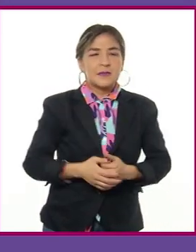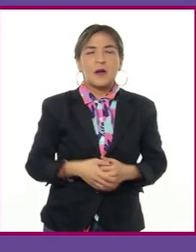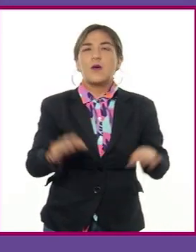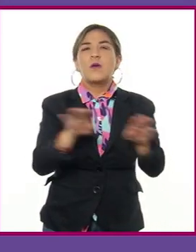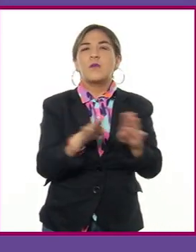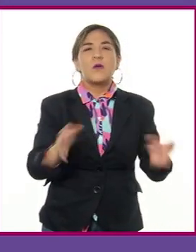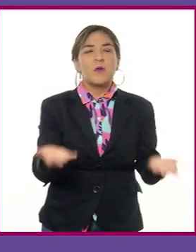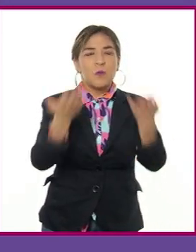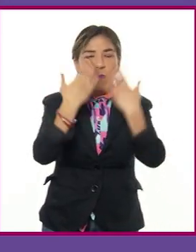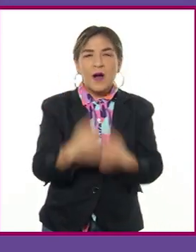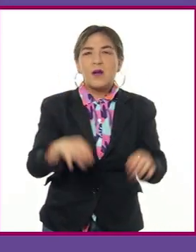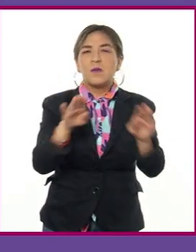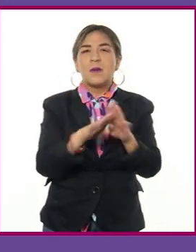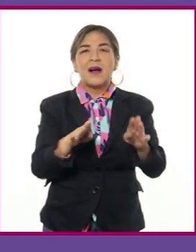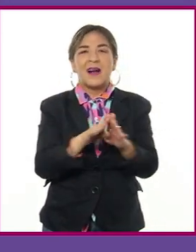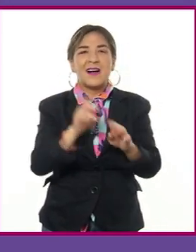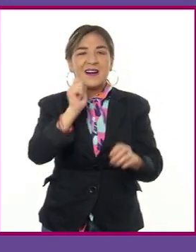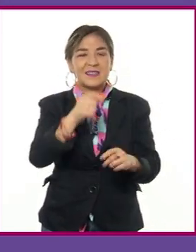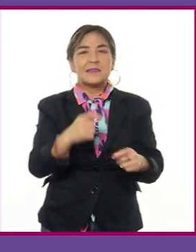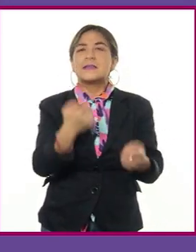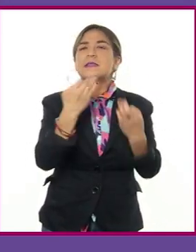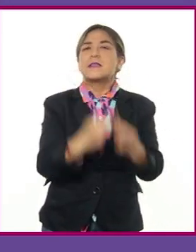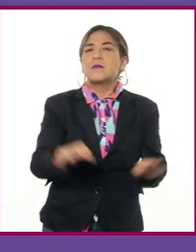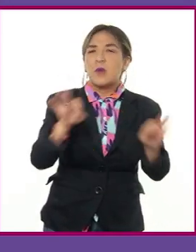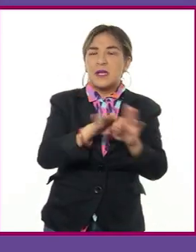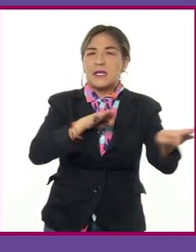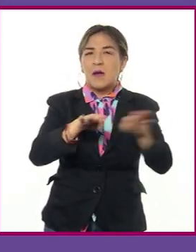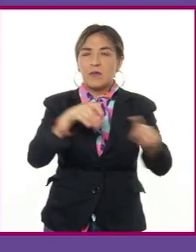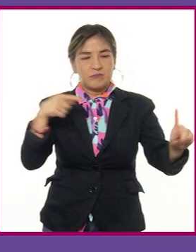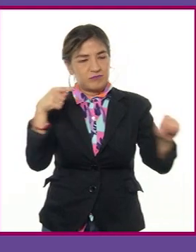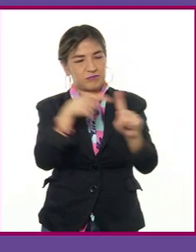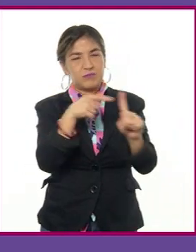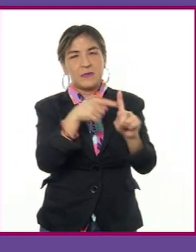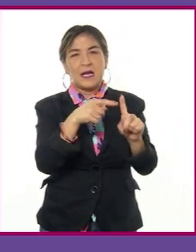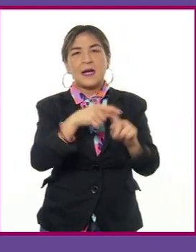que haya ninguna trinchera más importante que otra.